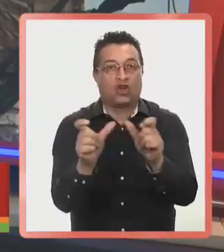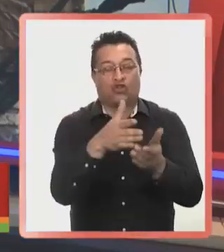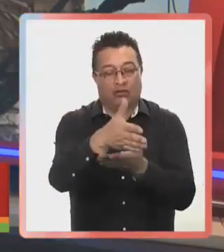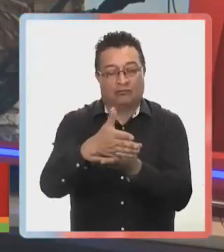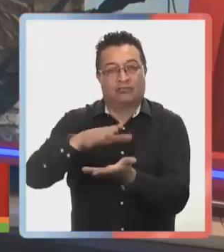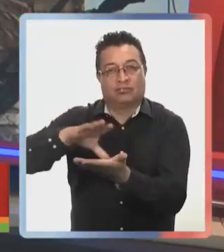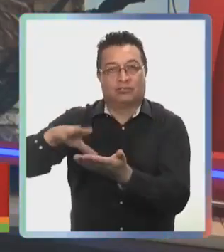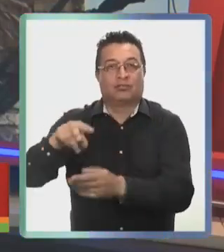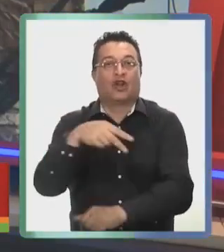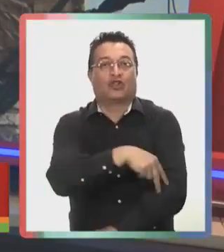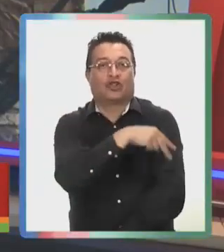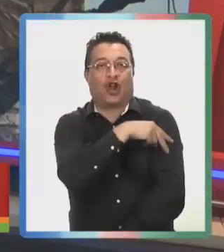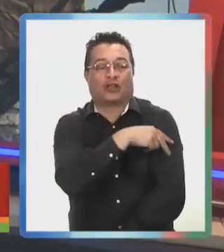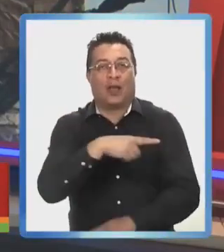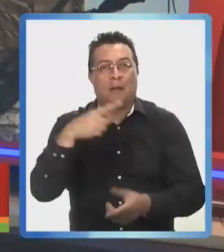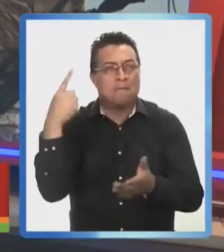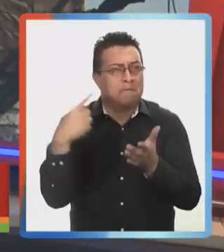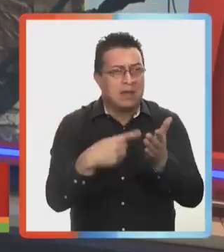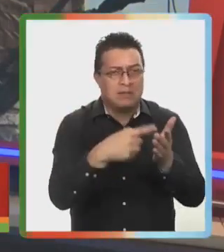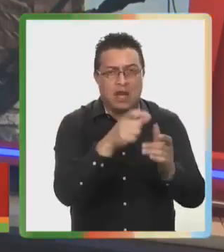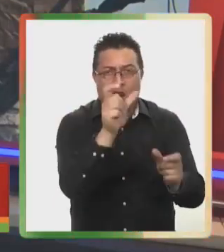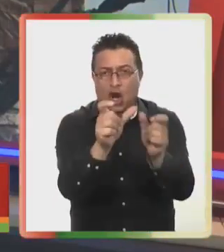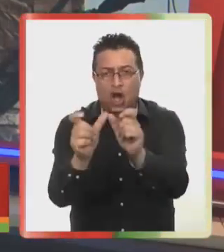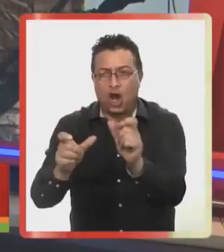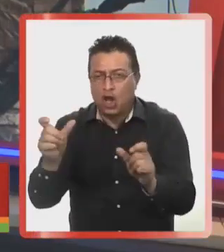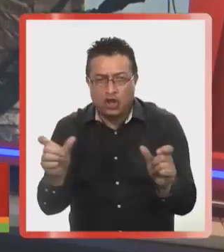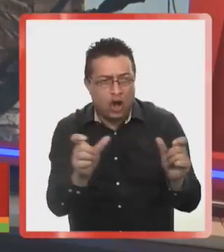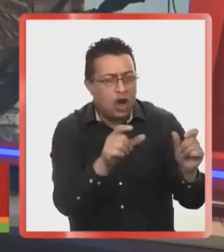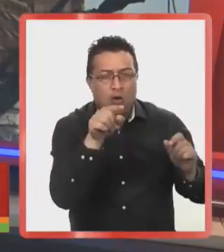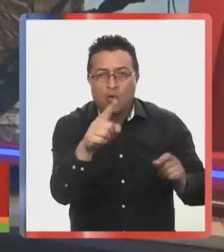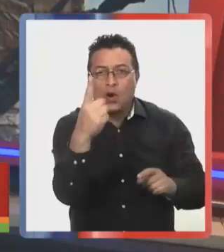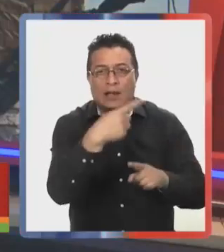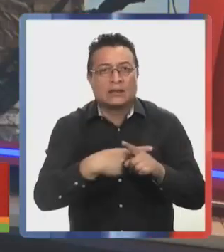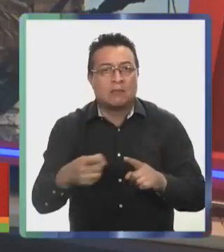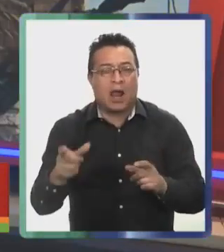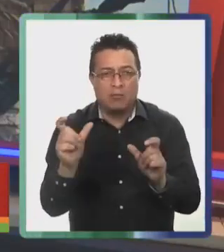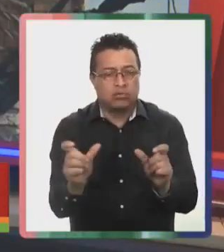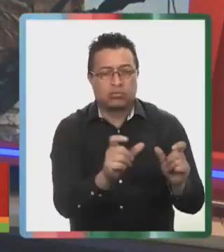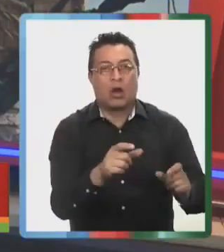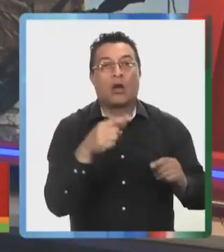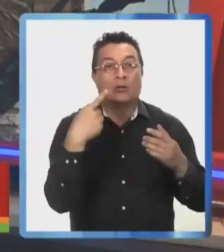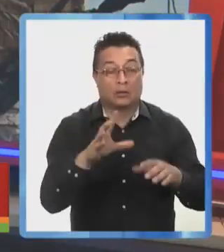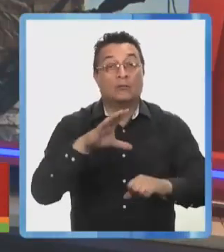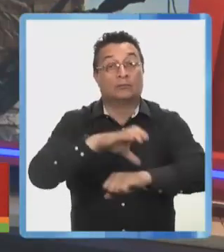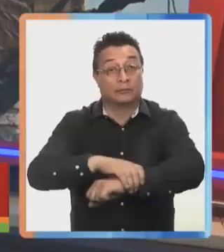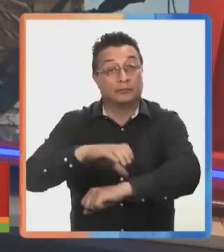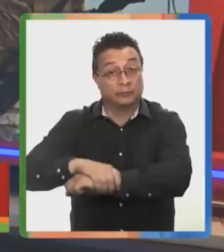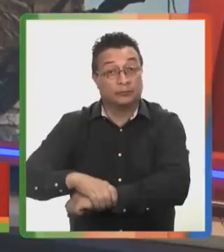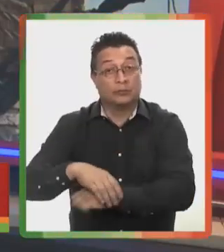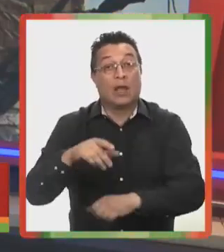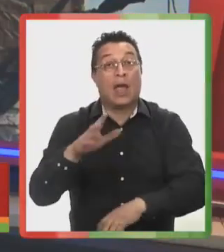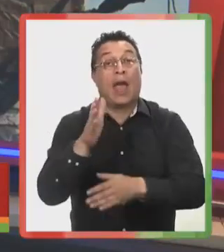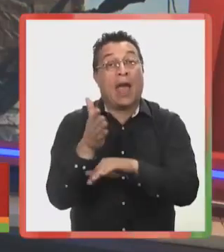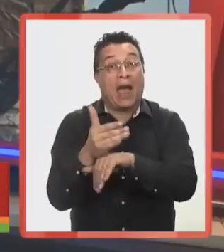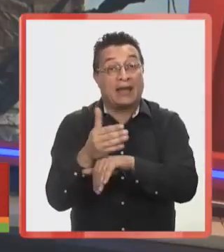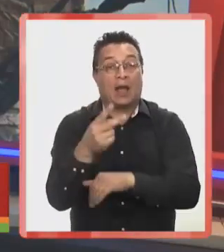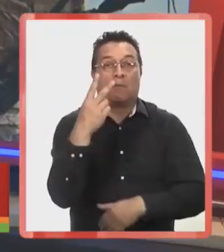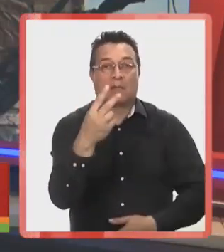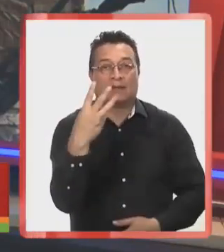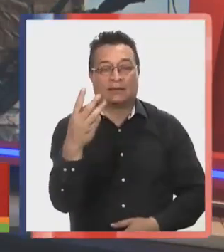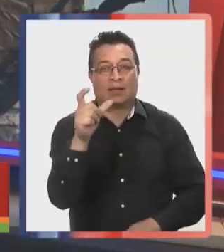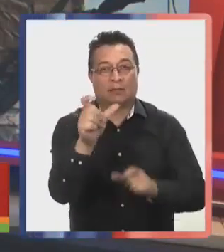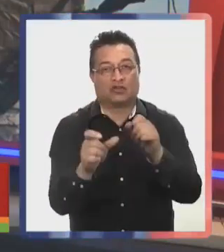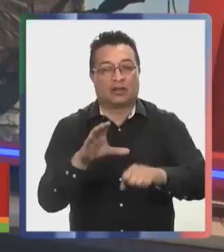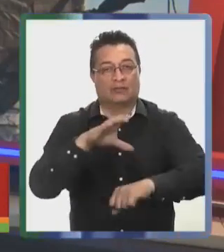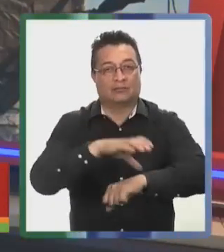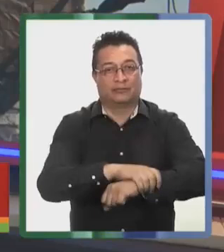control fronterizo en el norte, con miles de controles de identidad realizados en una semana. Respecto a las detenciones, Arica suma